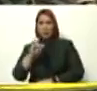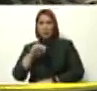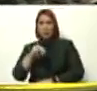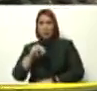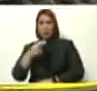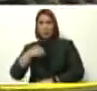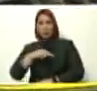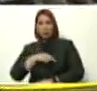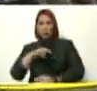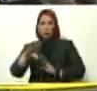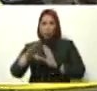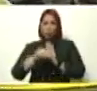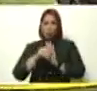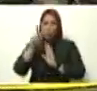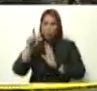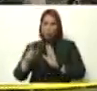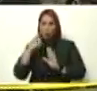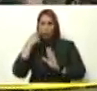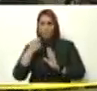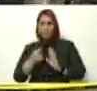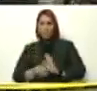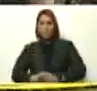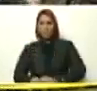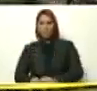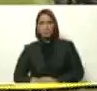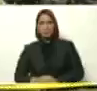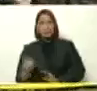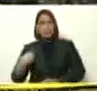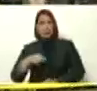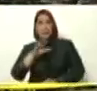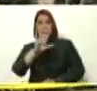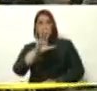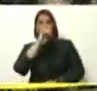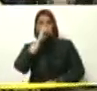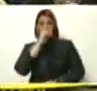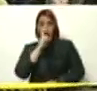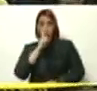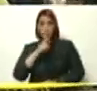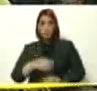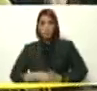nosotros imitarlo. Tiene 5 periodos,